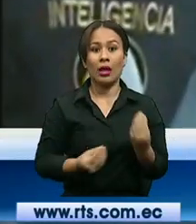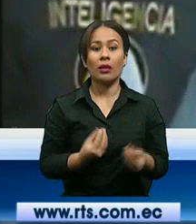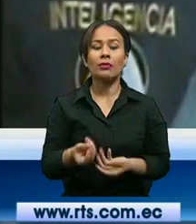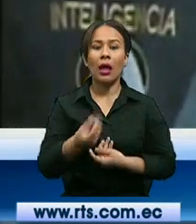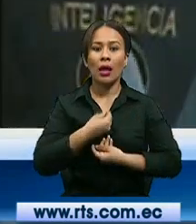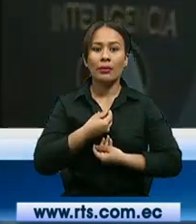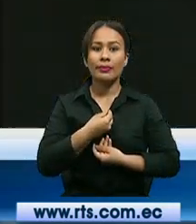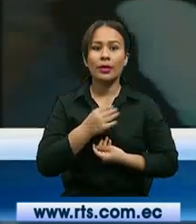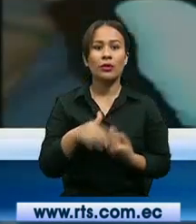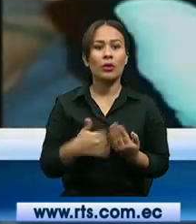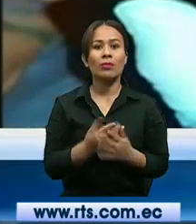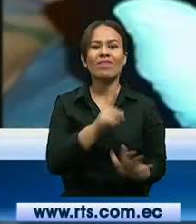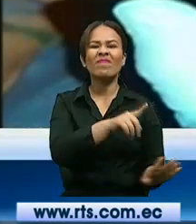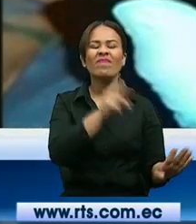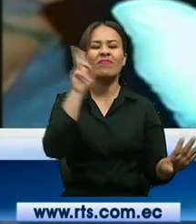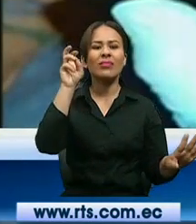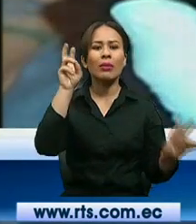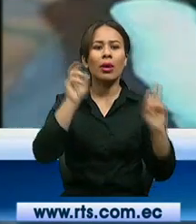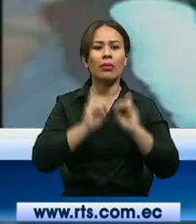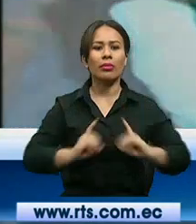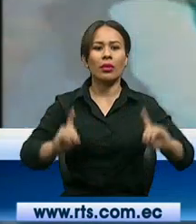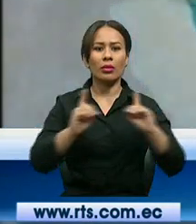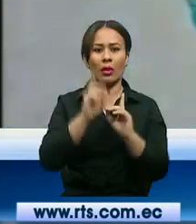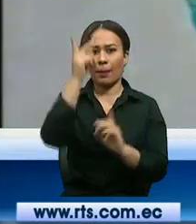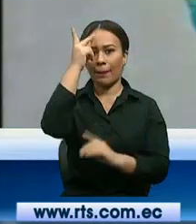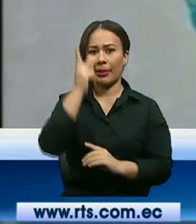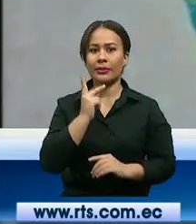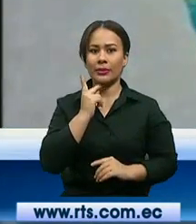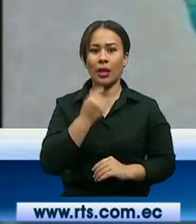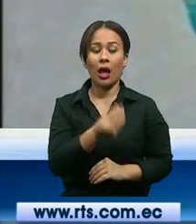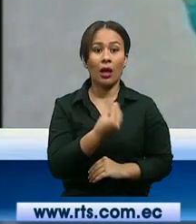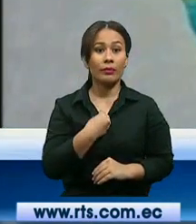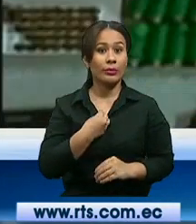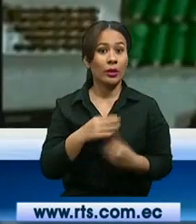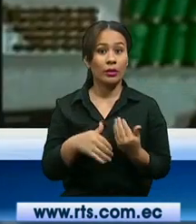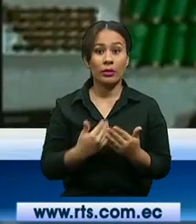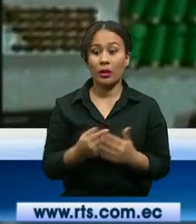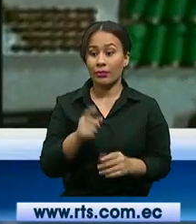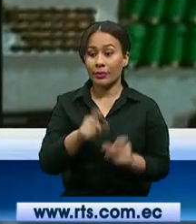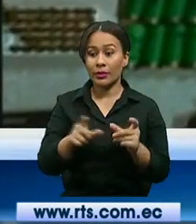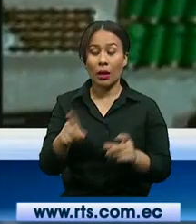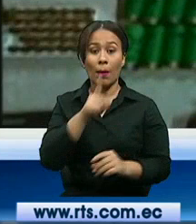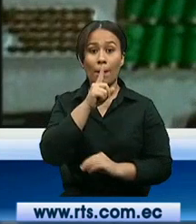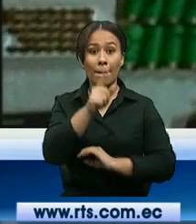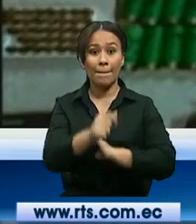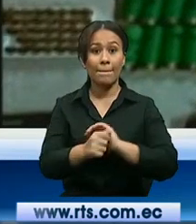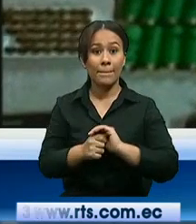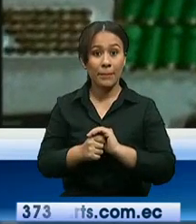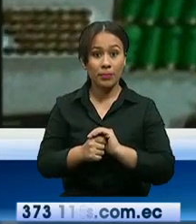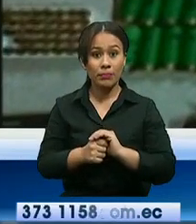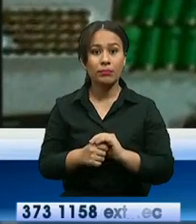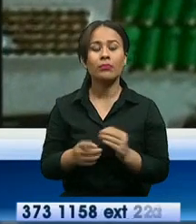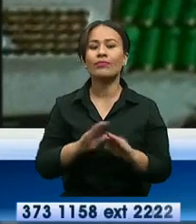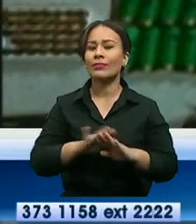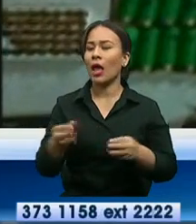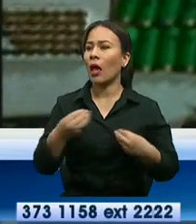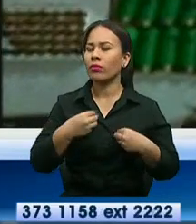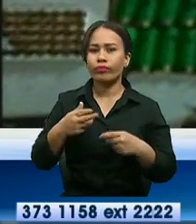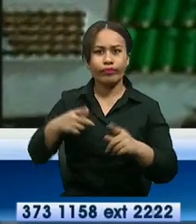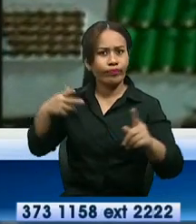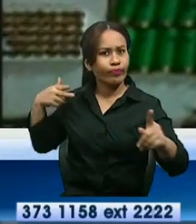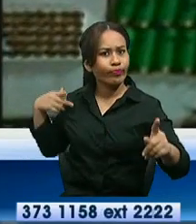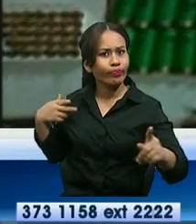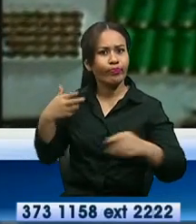verificar sus antecedentes personales. Las evidencias entraron en cadena de custodia y los detenidos a la audiencia de flagrancia contaban con armas